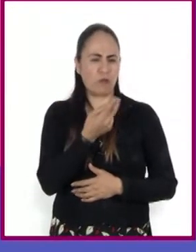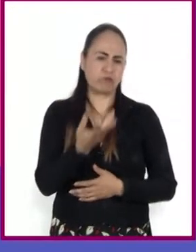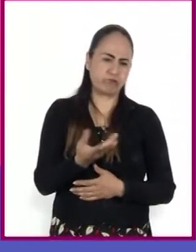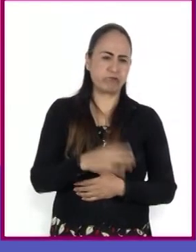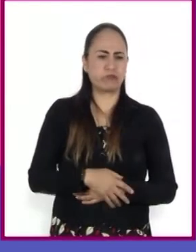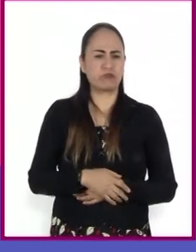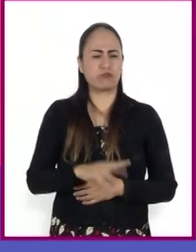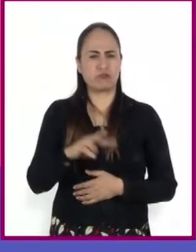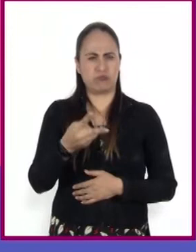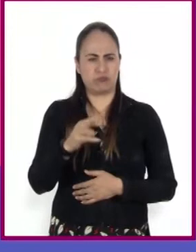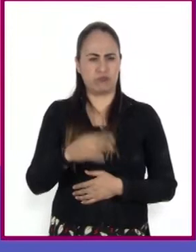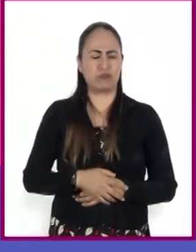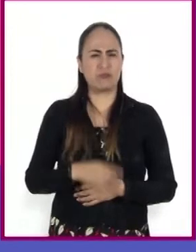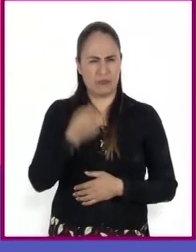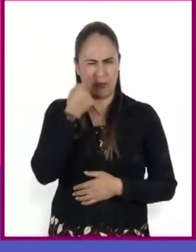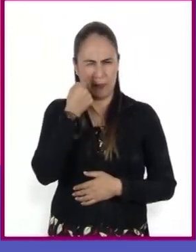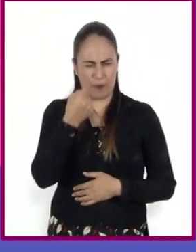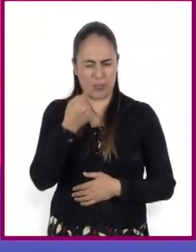Observamos que